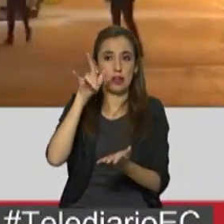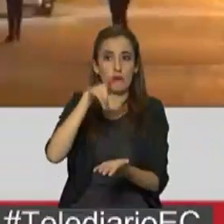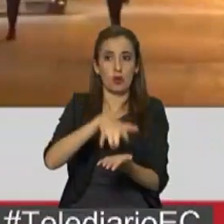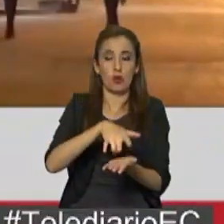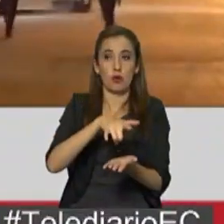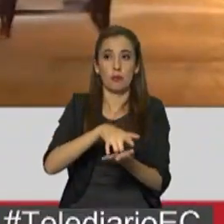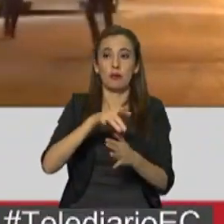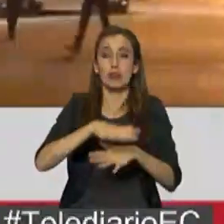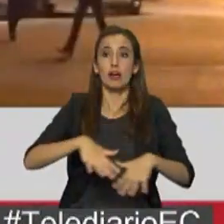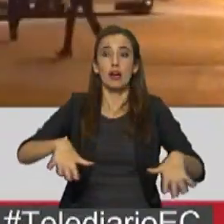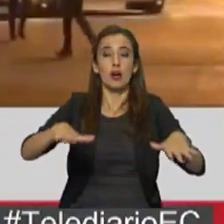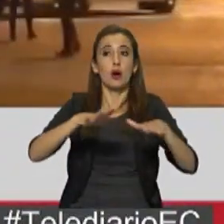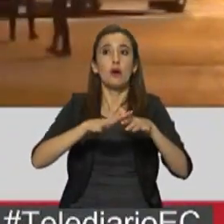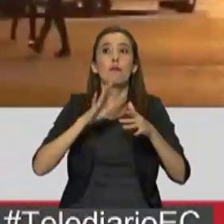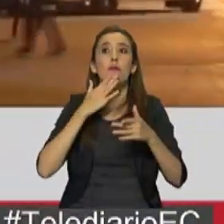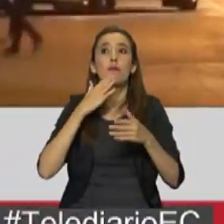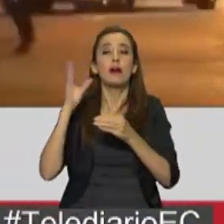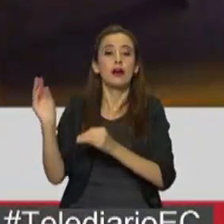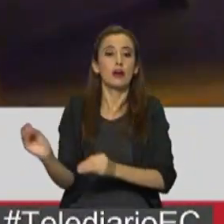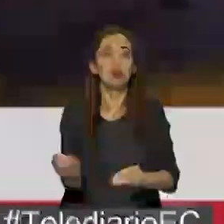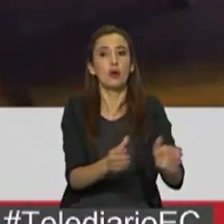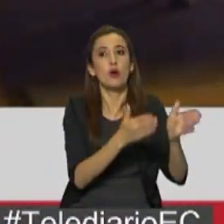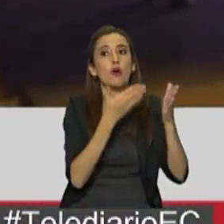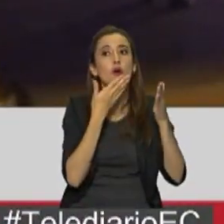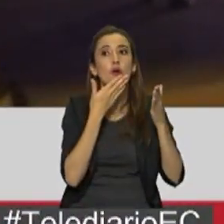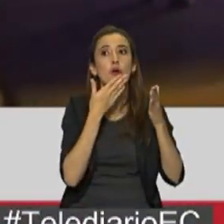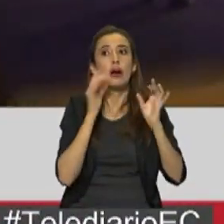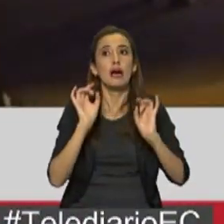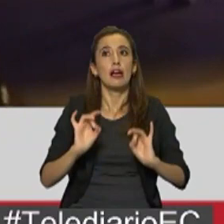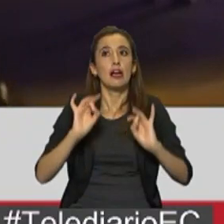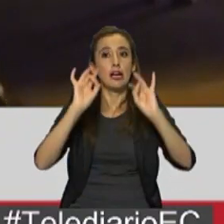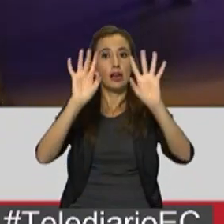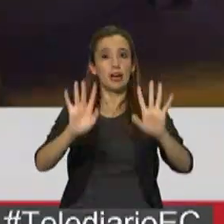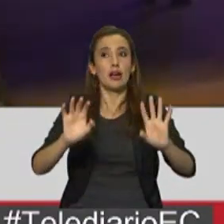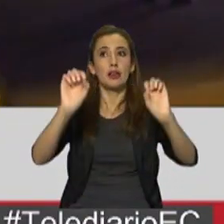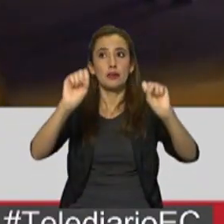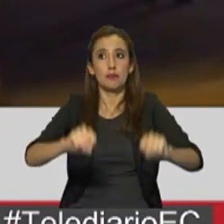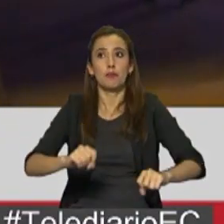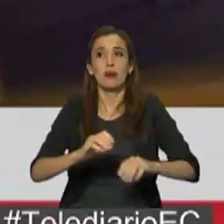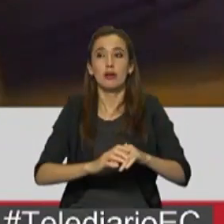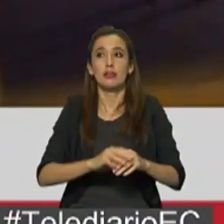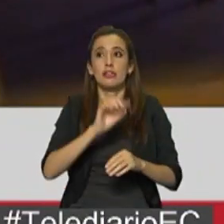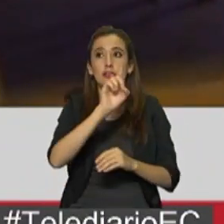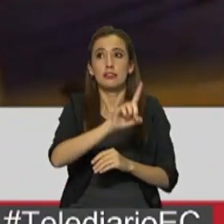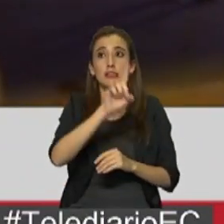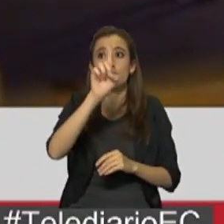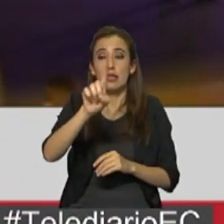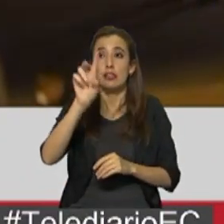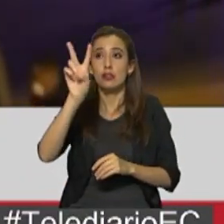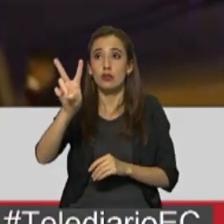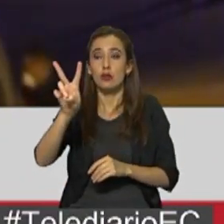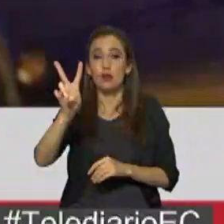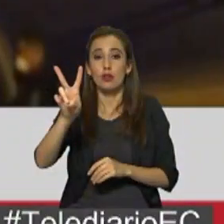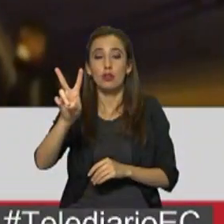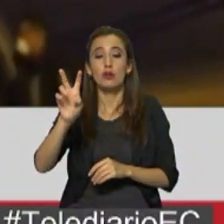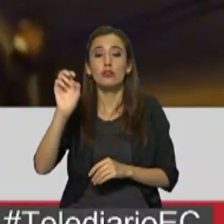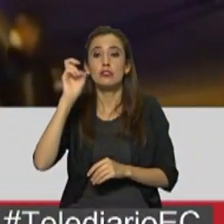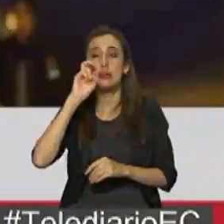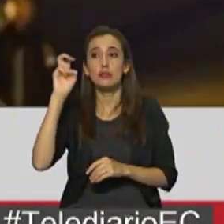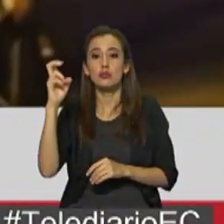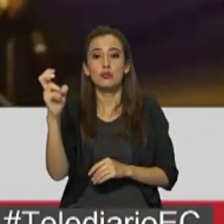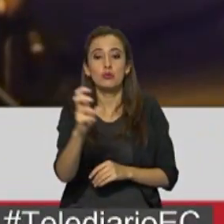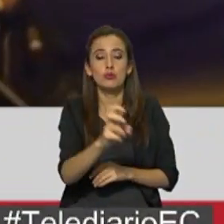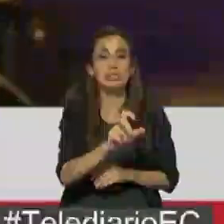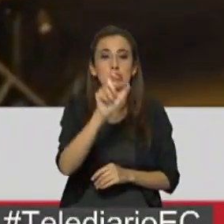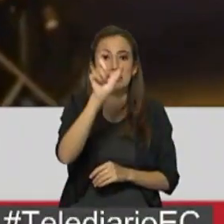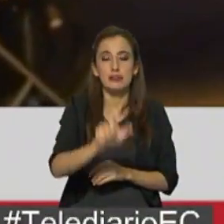uruguaya para abordar un avión con destino a la ciudad de melbourne en australia fueron en total 112 turistas de esta nacionalidad los primeros en abandonar la